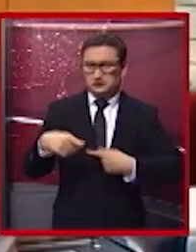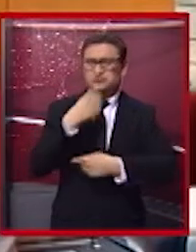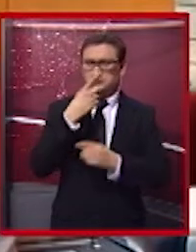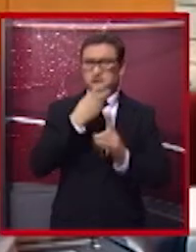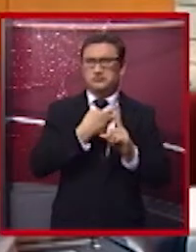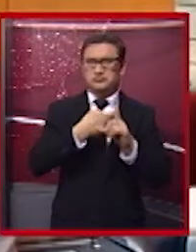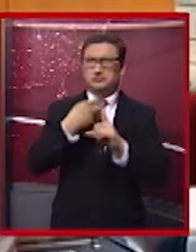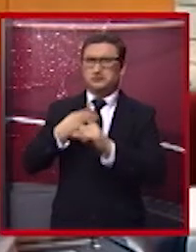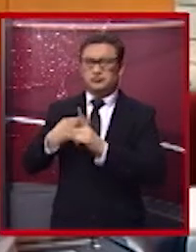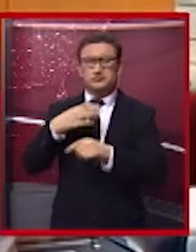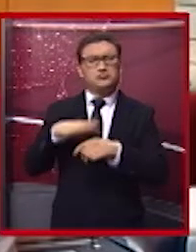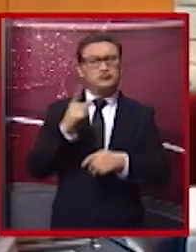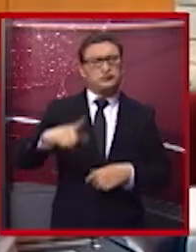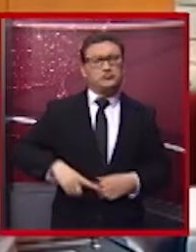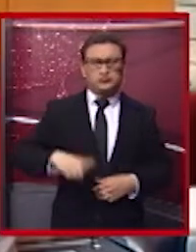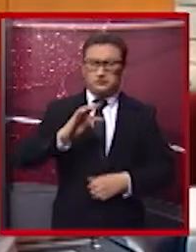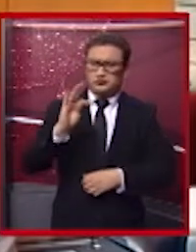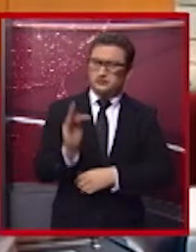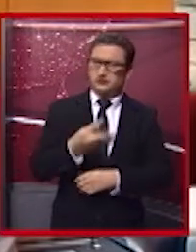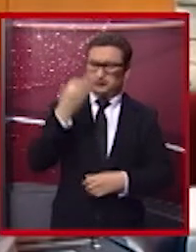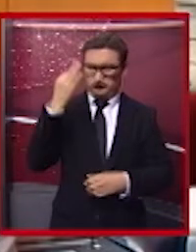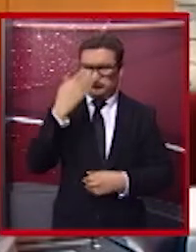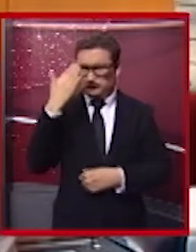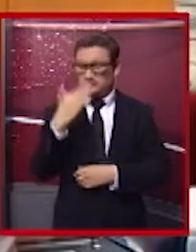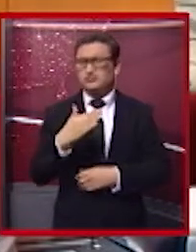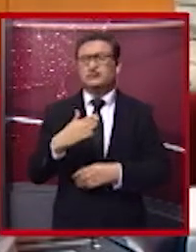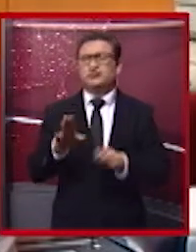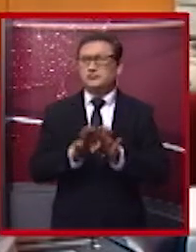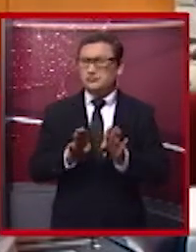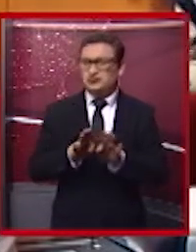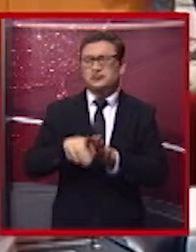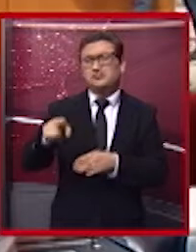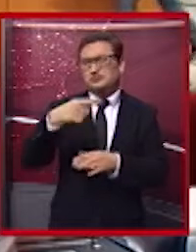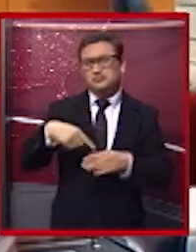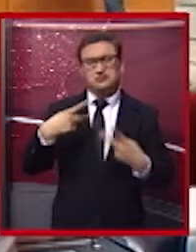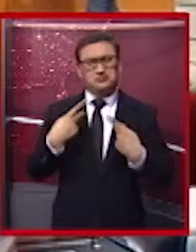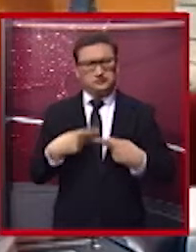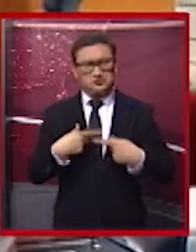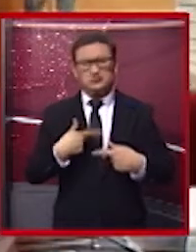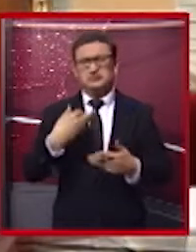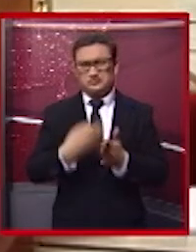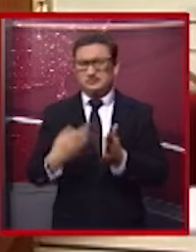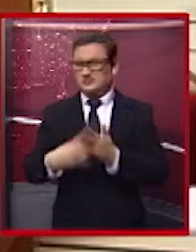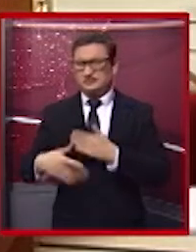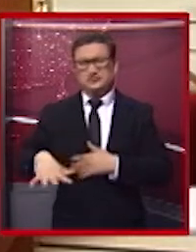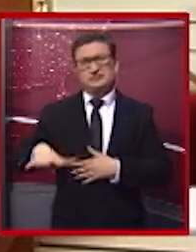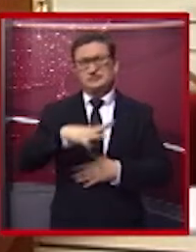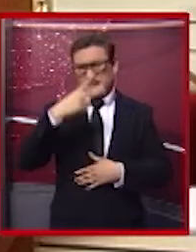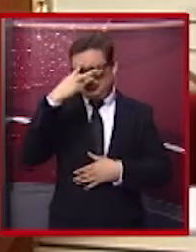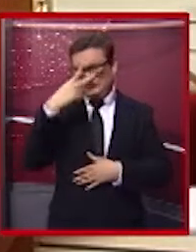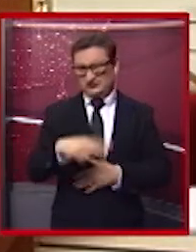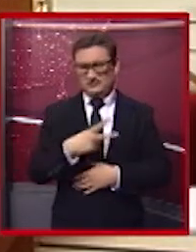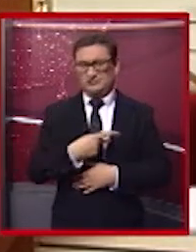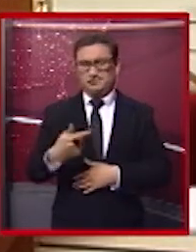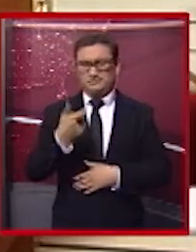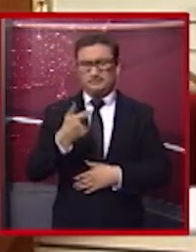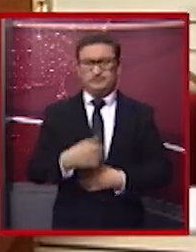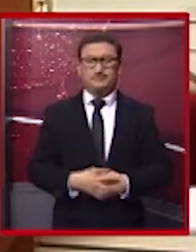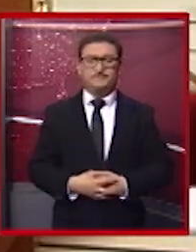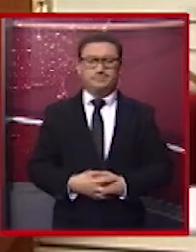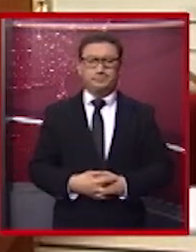del gobierno federal ante las carencias económicas que persisten entre la mayor parte de la población mexicana.